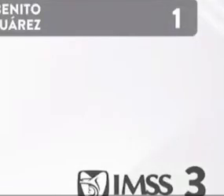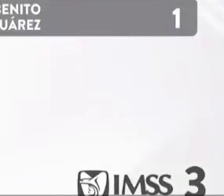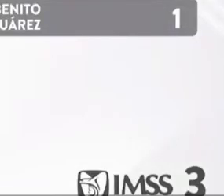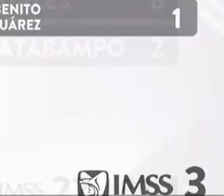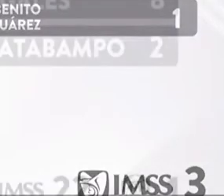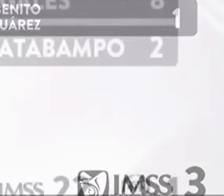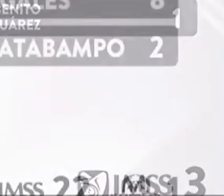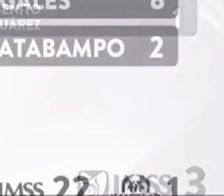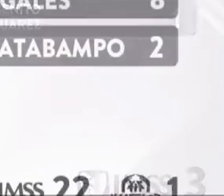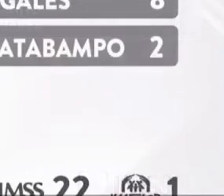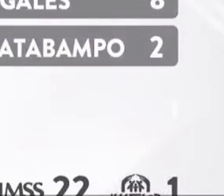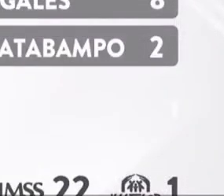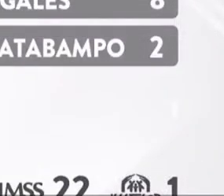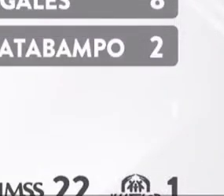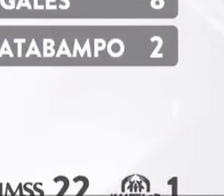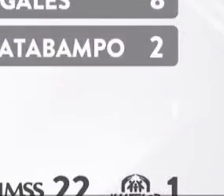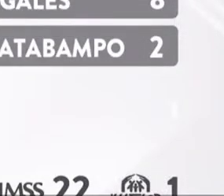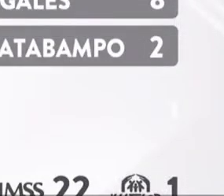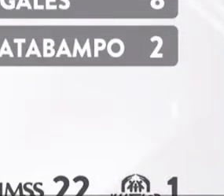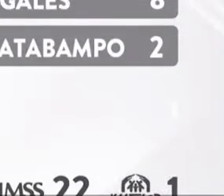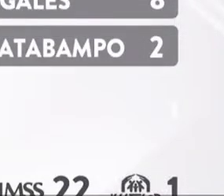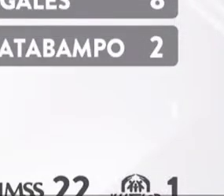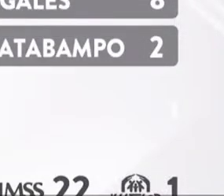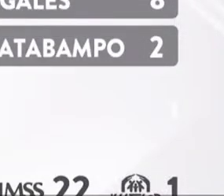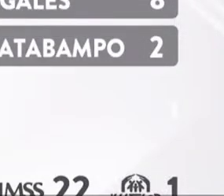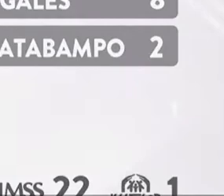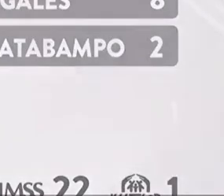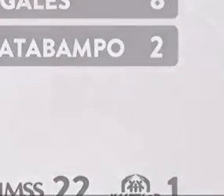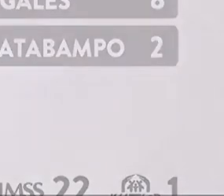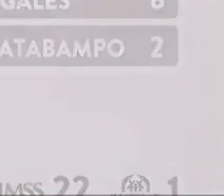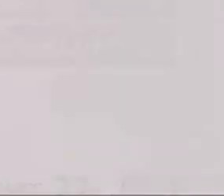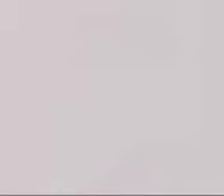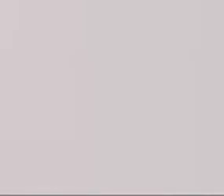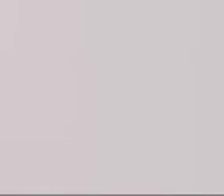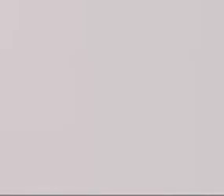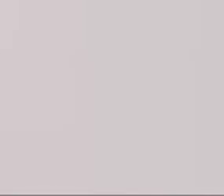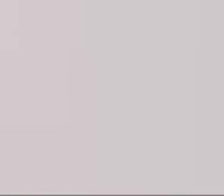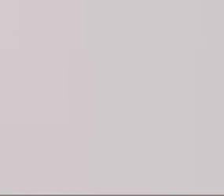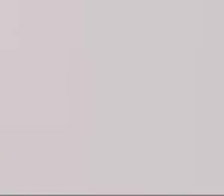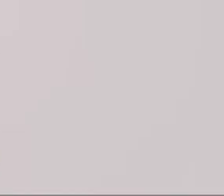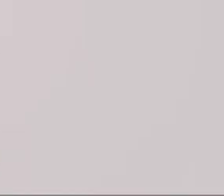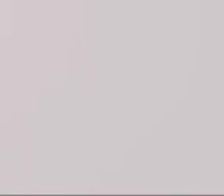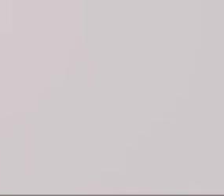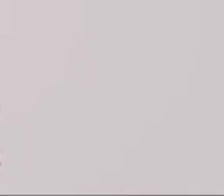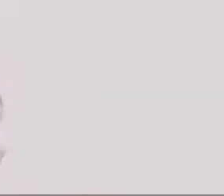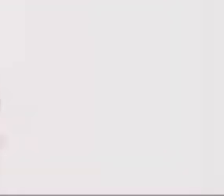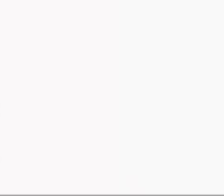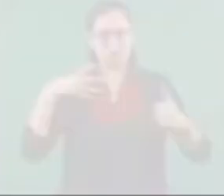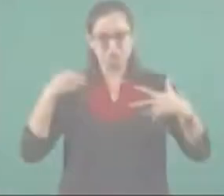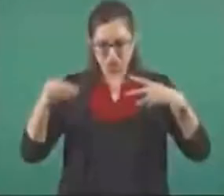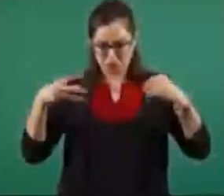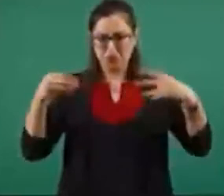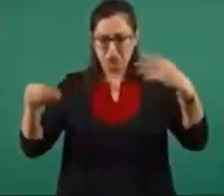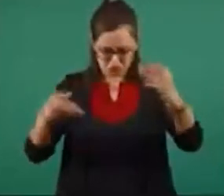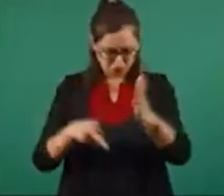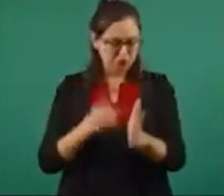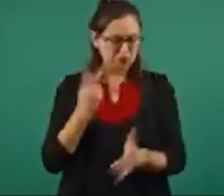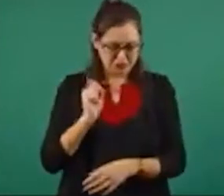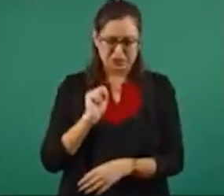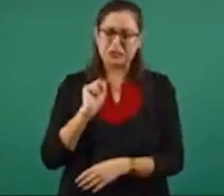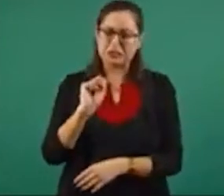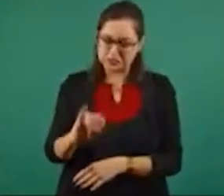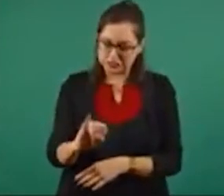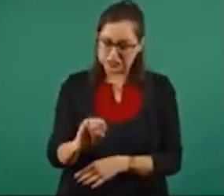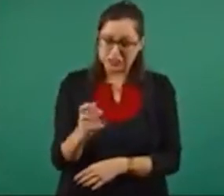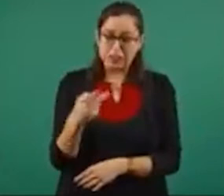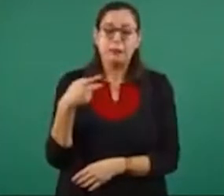3 muertos y 152 nuevos casos de COVID-19, informó este miércoles el secretario de Salud, Enrique Clausen. El